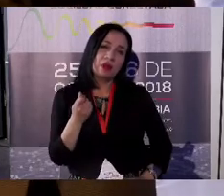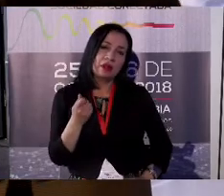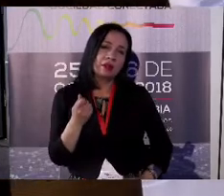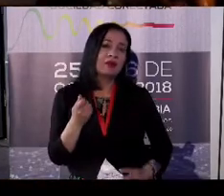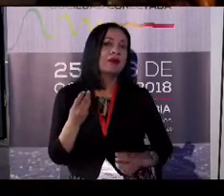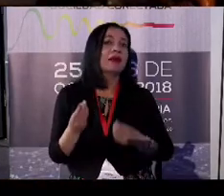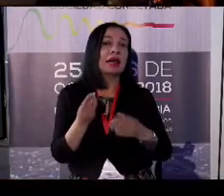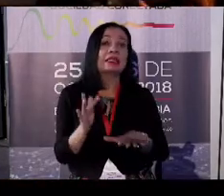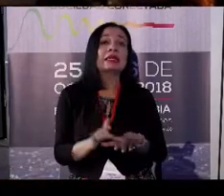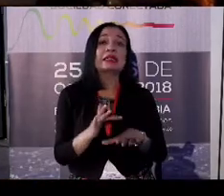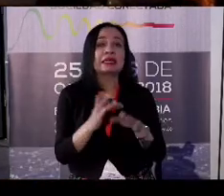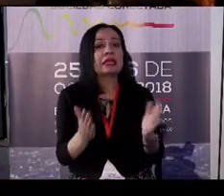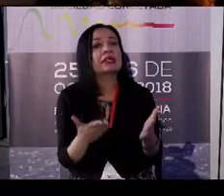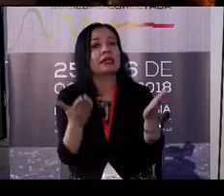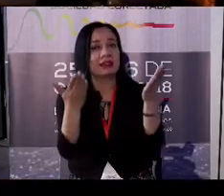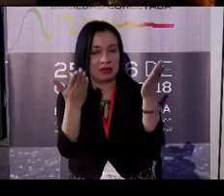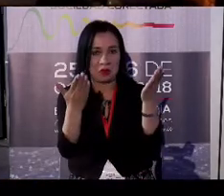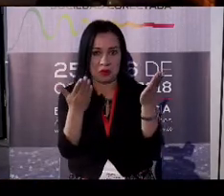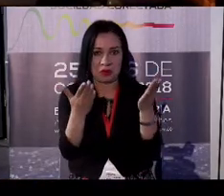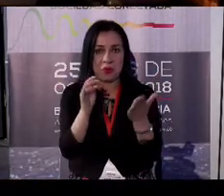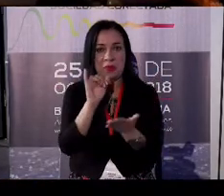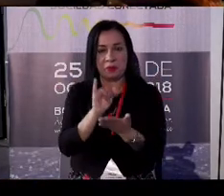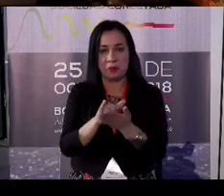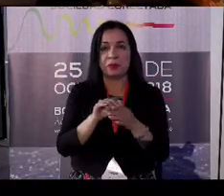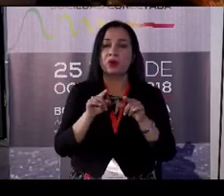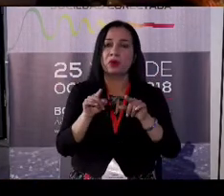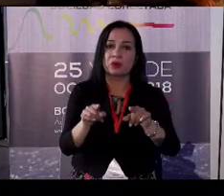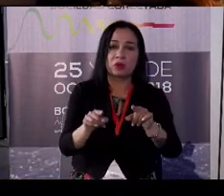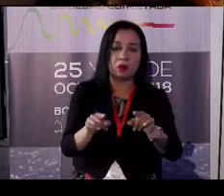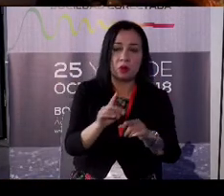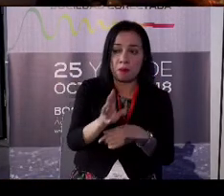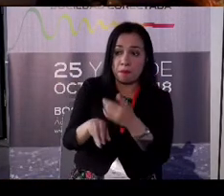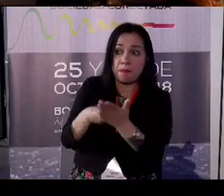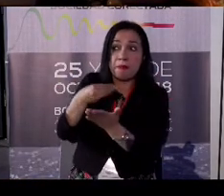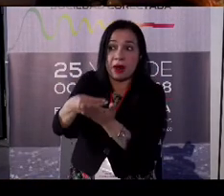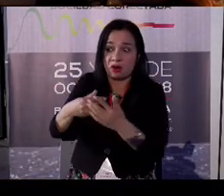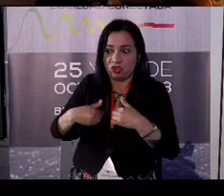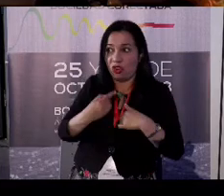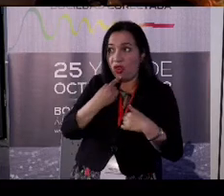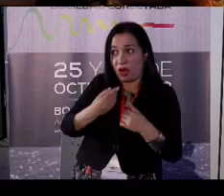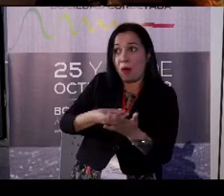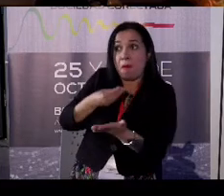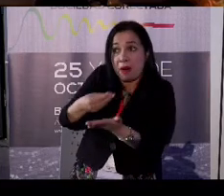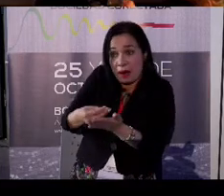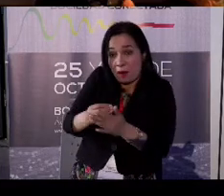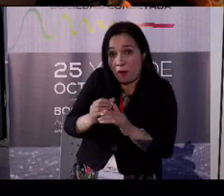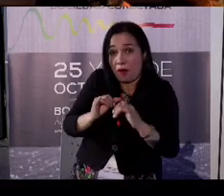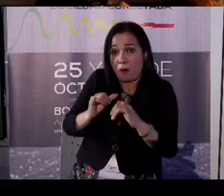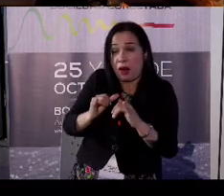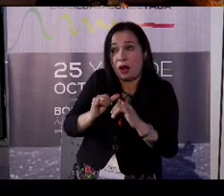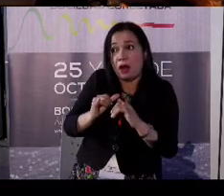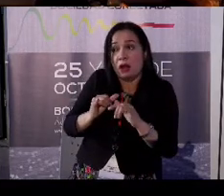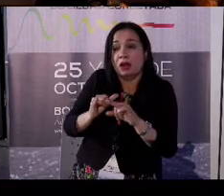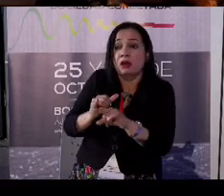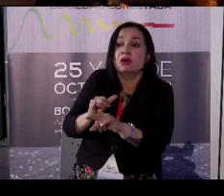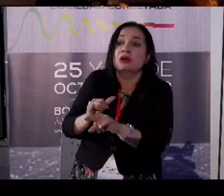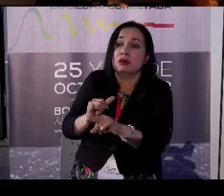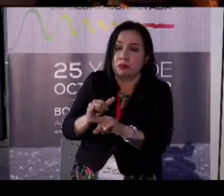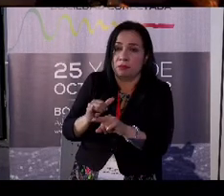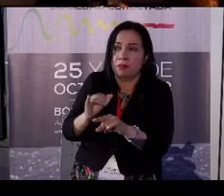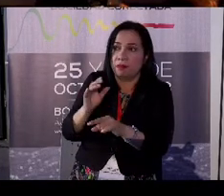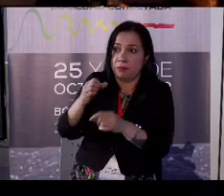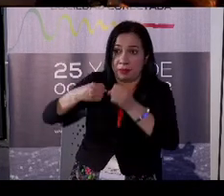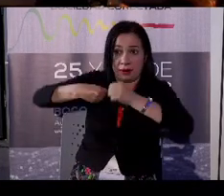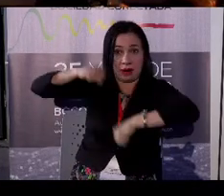tiene ese incentivo, que lo que usted no está pagando lo que dijo, sino el precio que usted paga como ganador